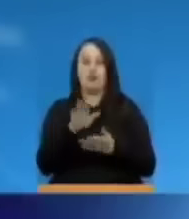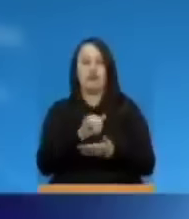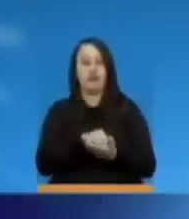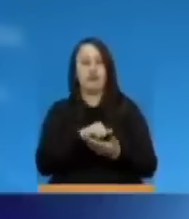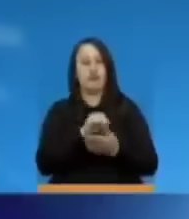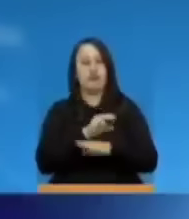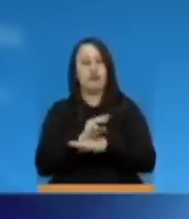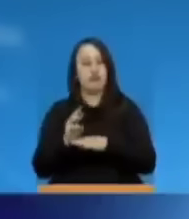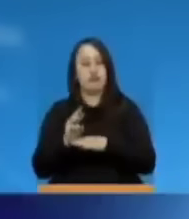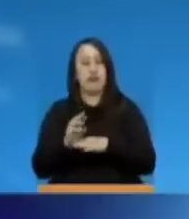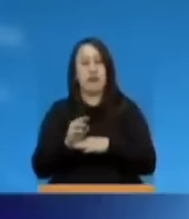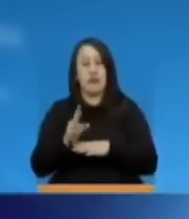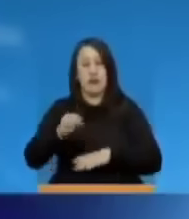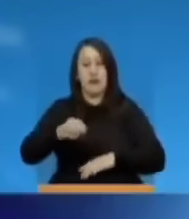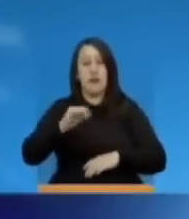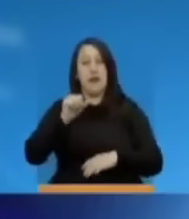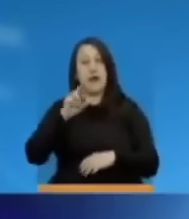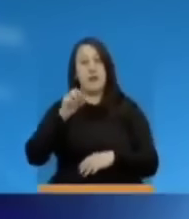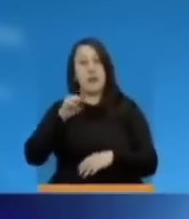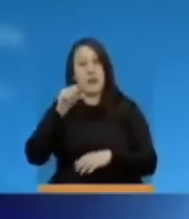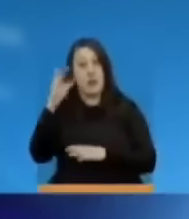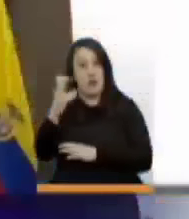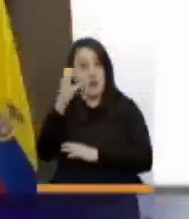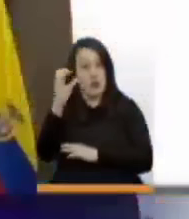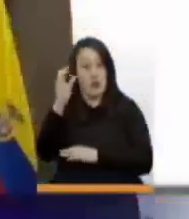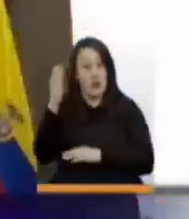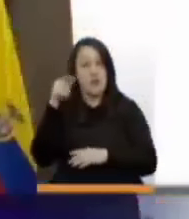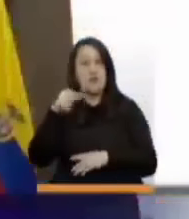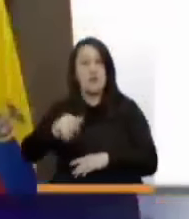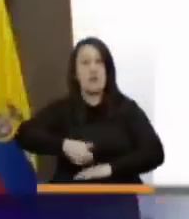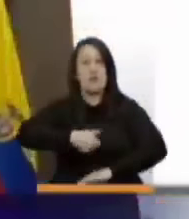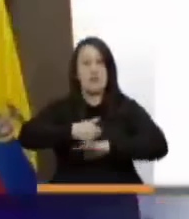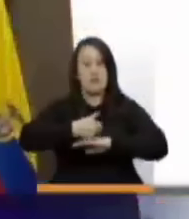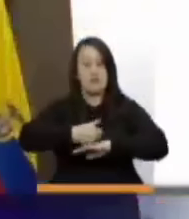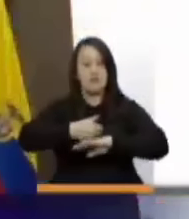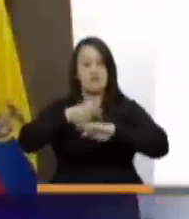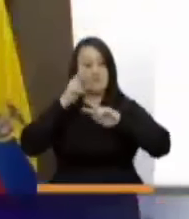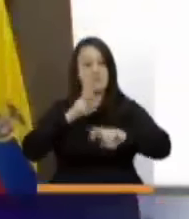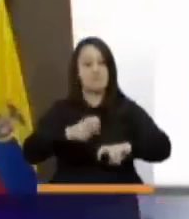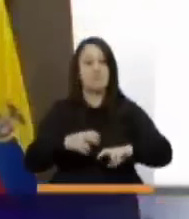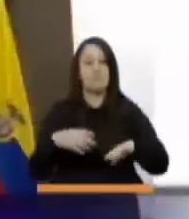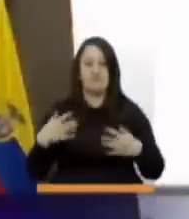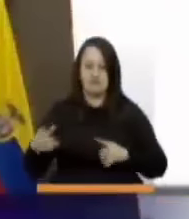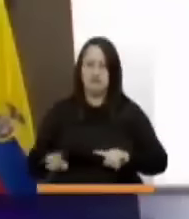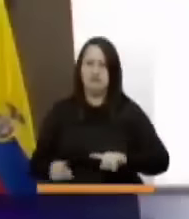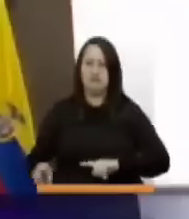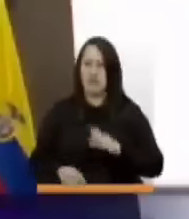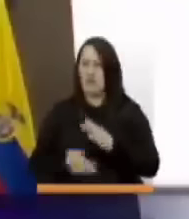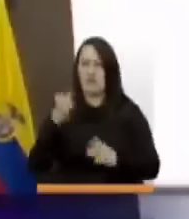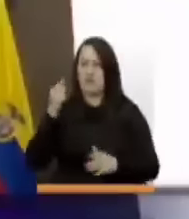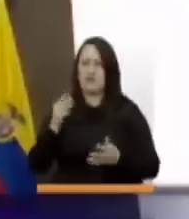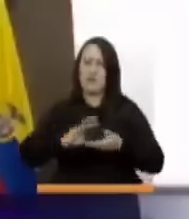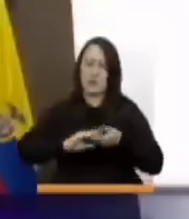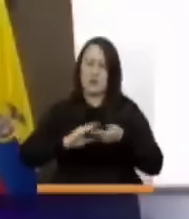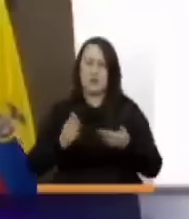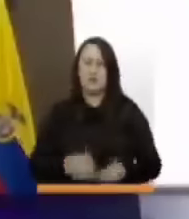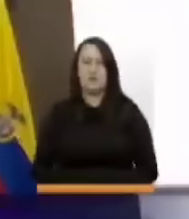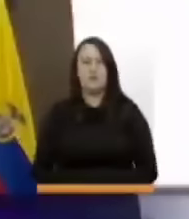de la plataforma, Armada Nacional de Colombia, Jefatura de Inteligencia. Permítame coordinar con los clientes y Eduardo directamente. Saludos.